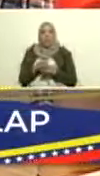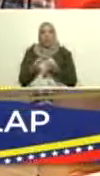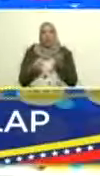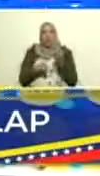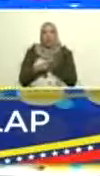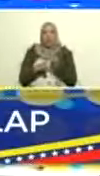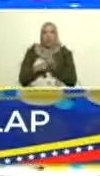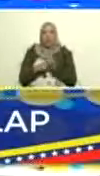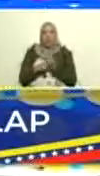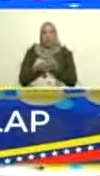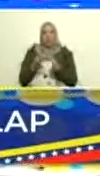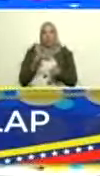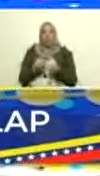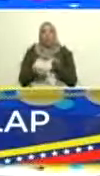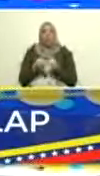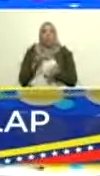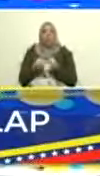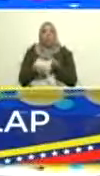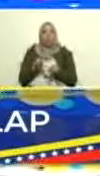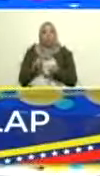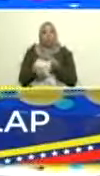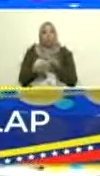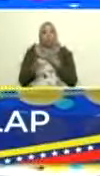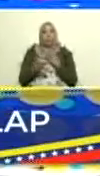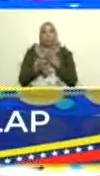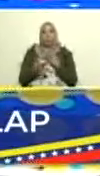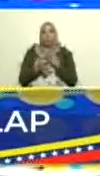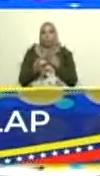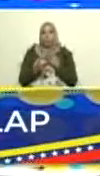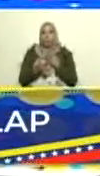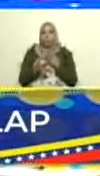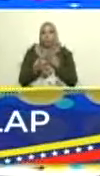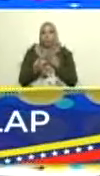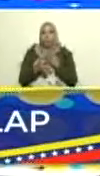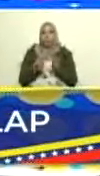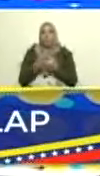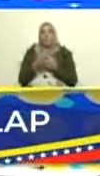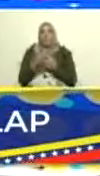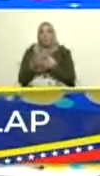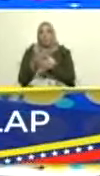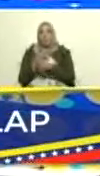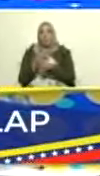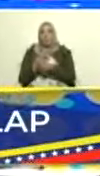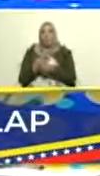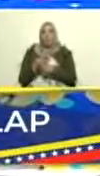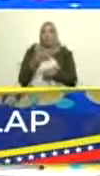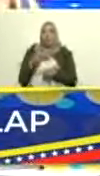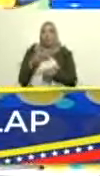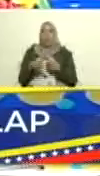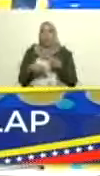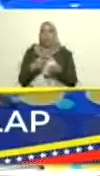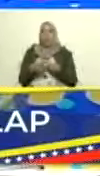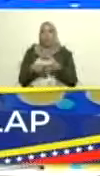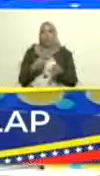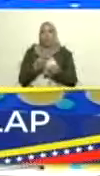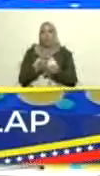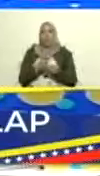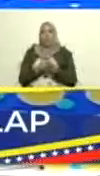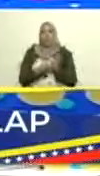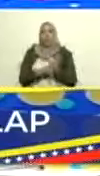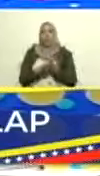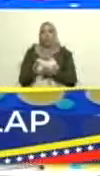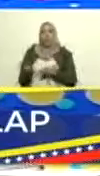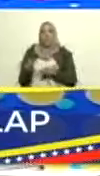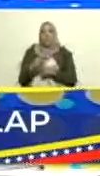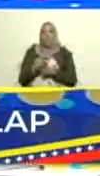apoyar con logística, con tecnología, con técnica, para que la P productiva vaya creciendo cada vez